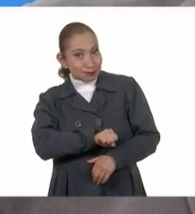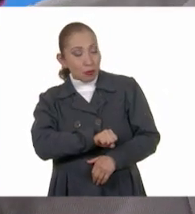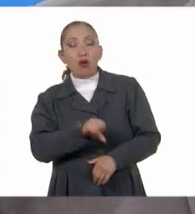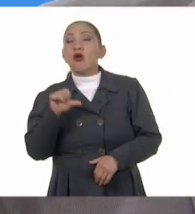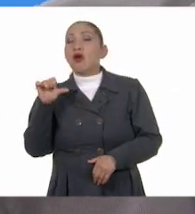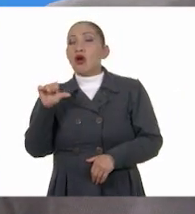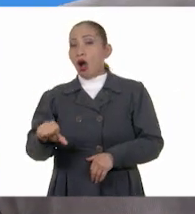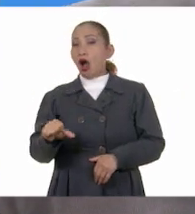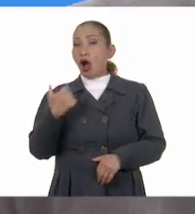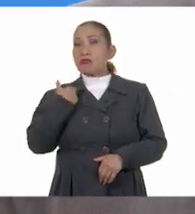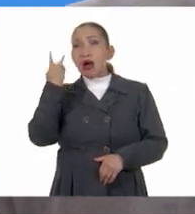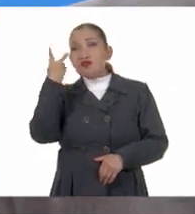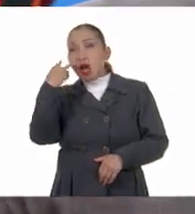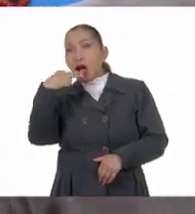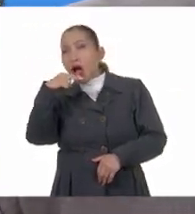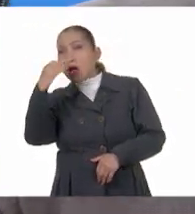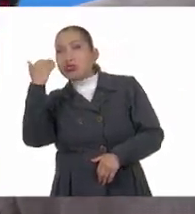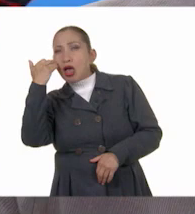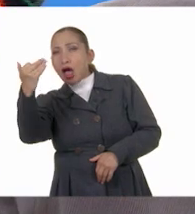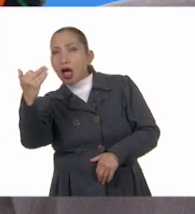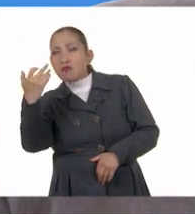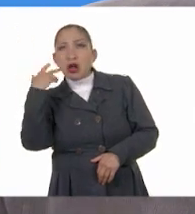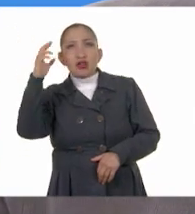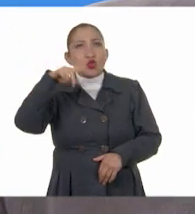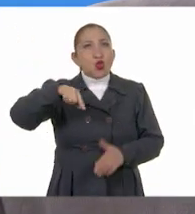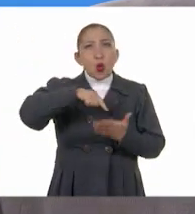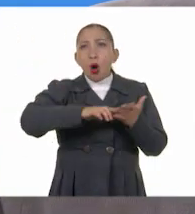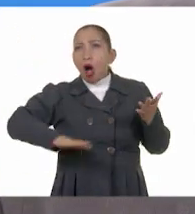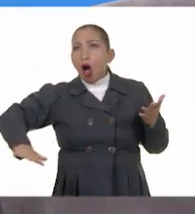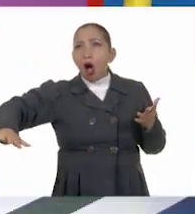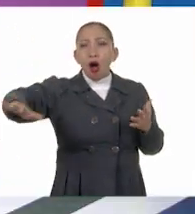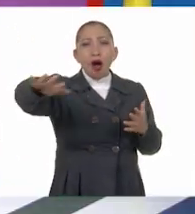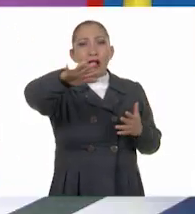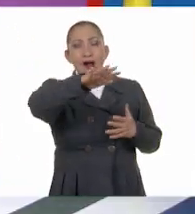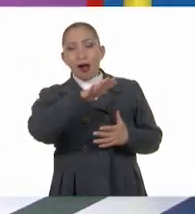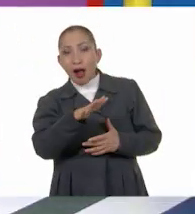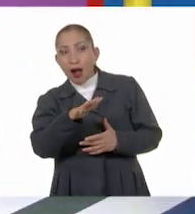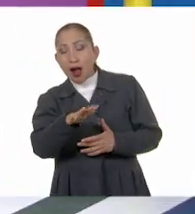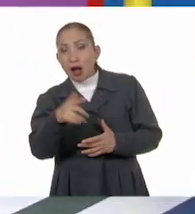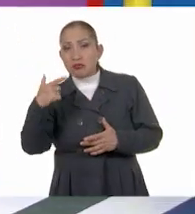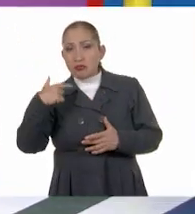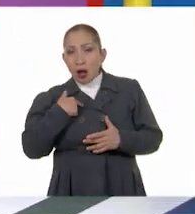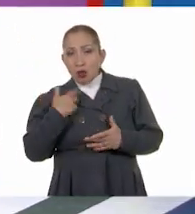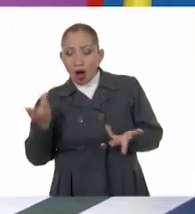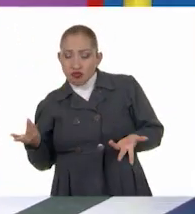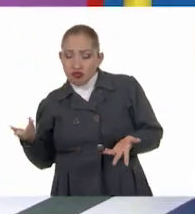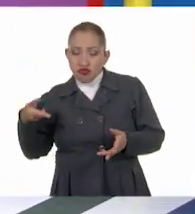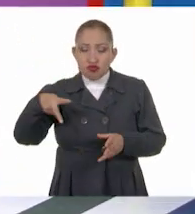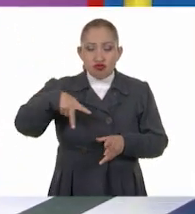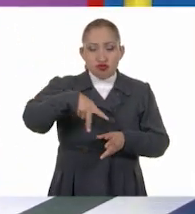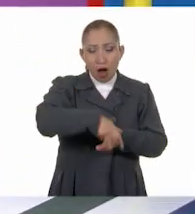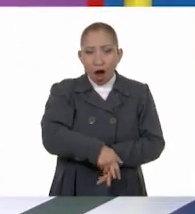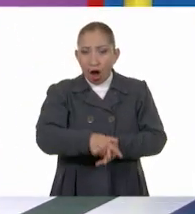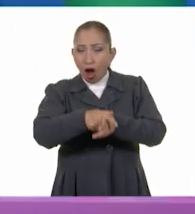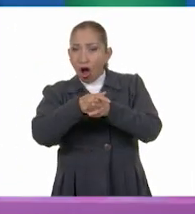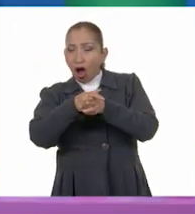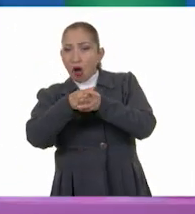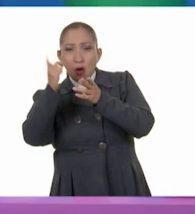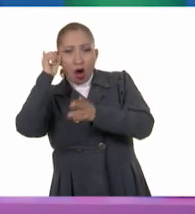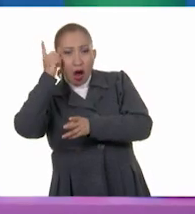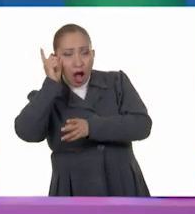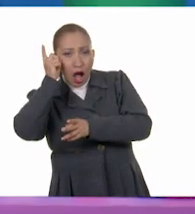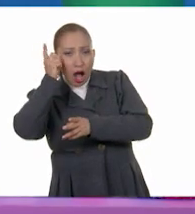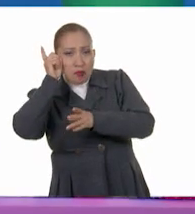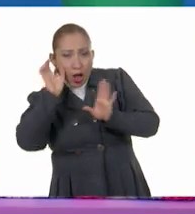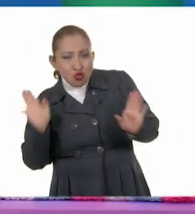Hoy vamos a viajar por el tiempo y por el espacio. Vamos a montarnos en un unicornio y a